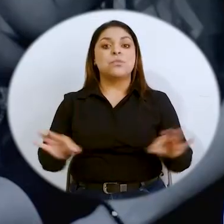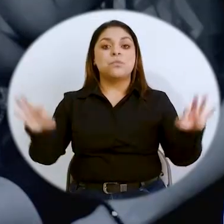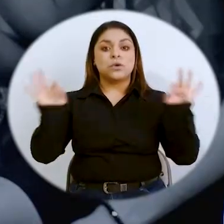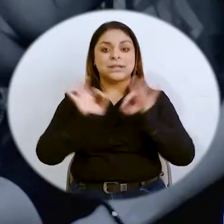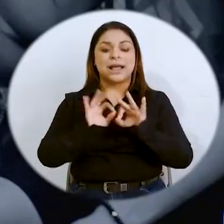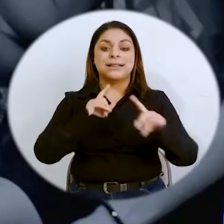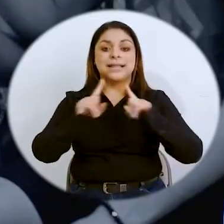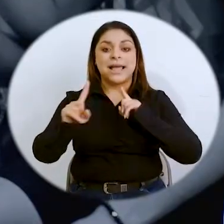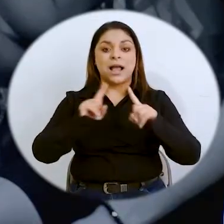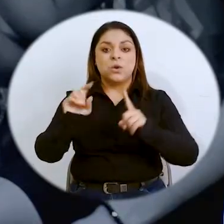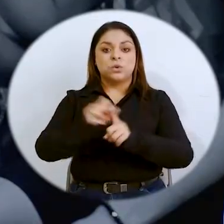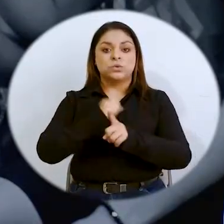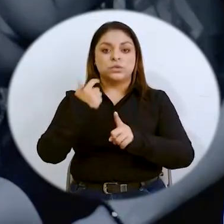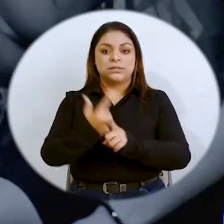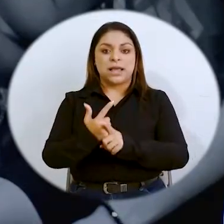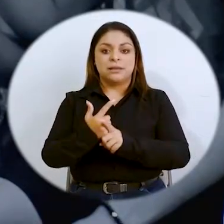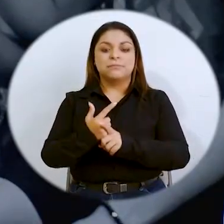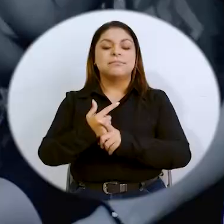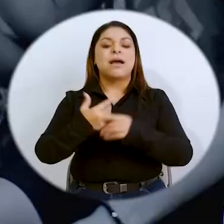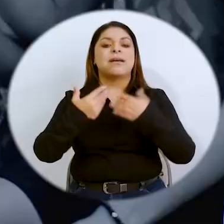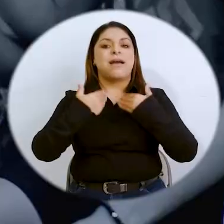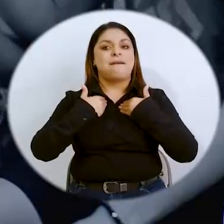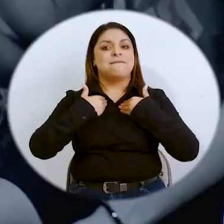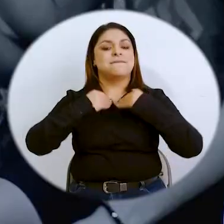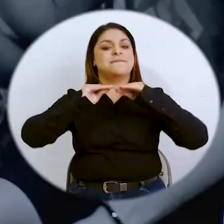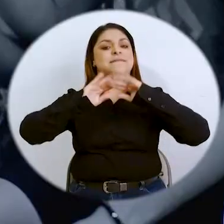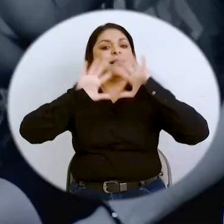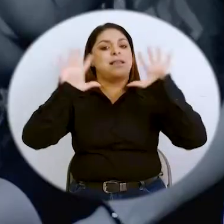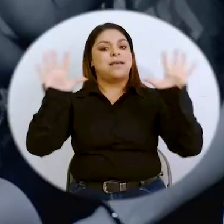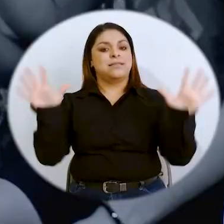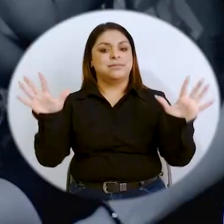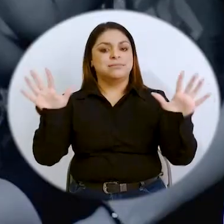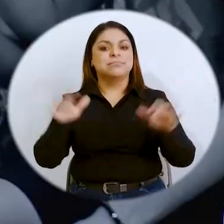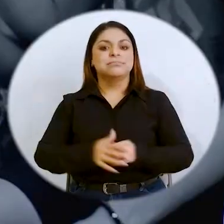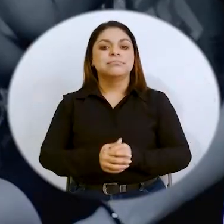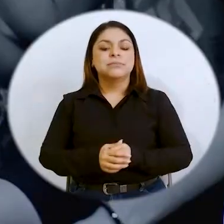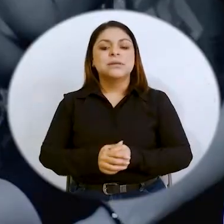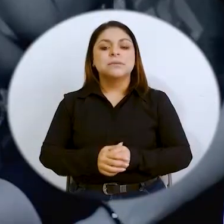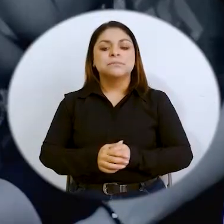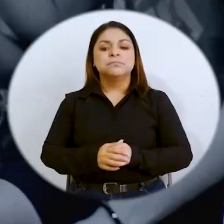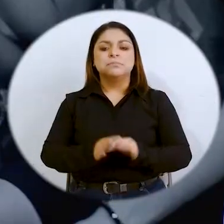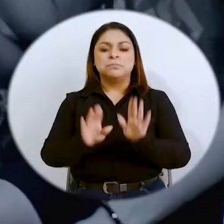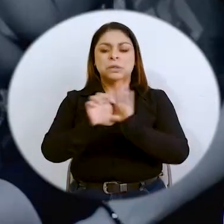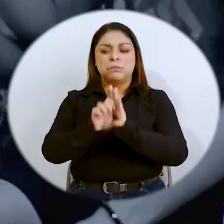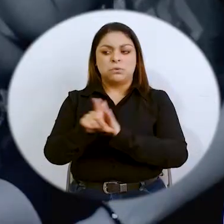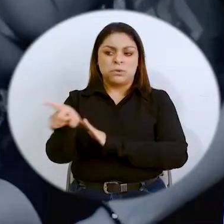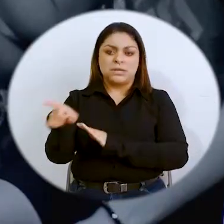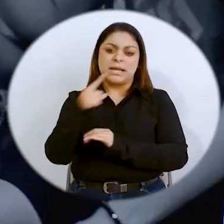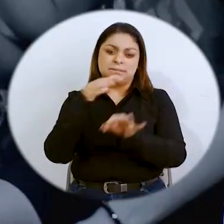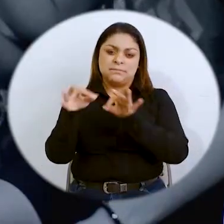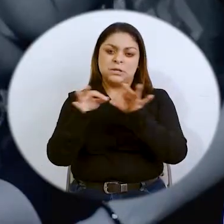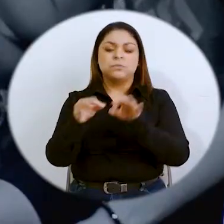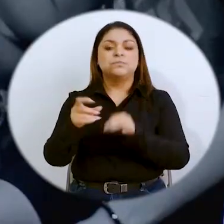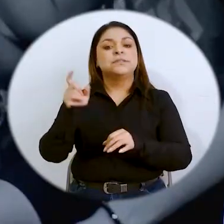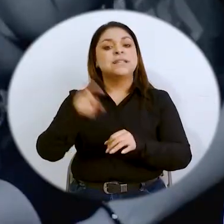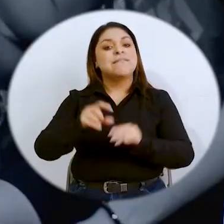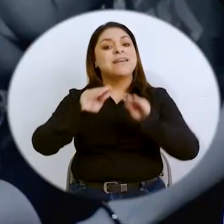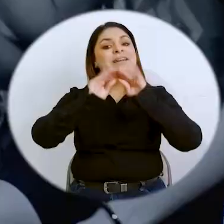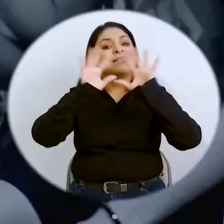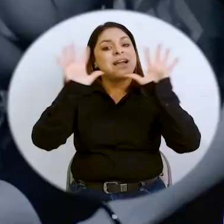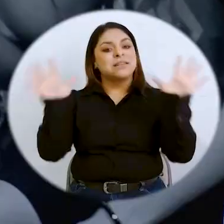en ese diálogo social tener claridad, como nos mencionaban ustedes al inicio y sobre todo con la introducción que nos hizo